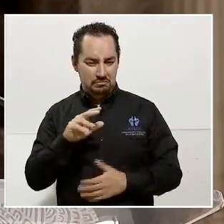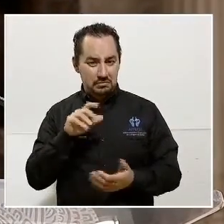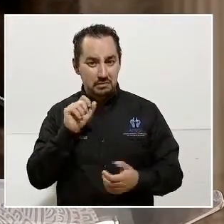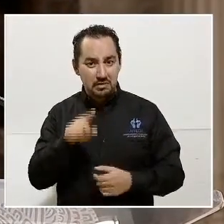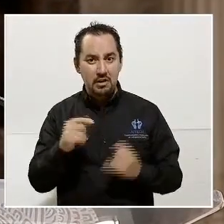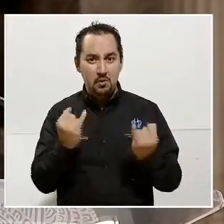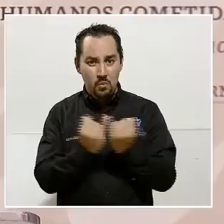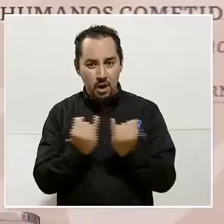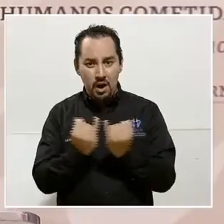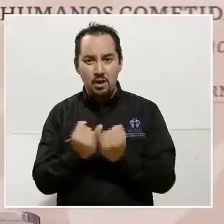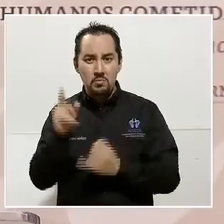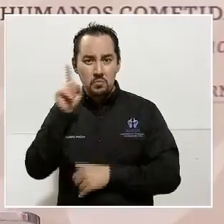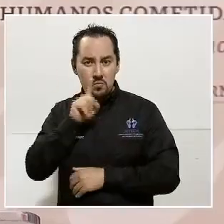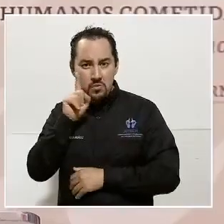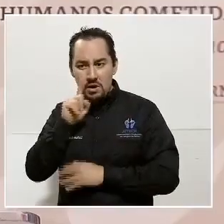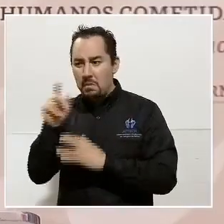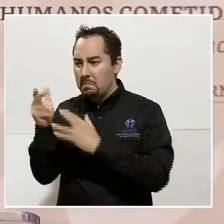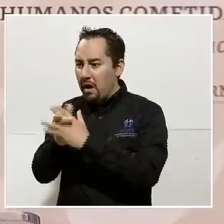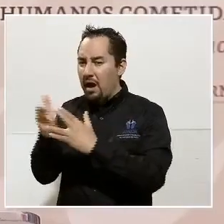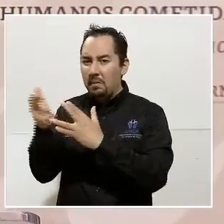los feminicidios, los